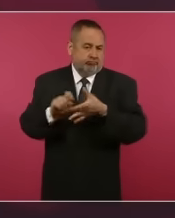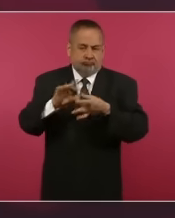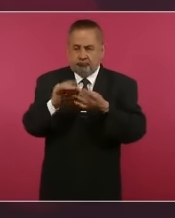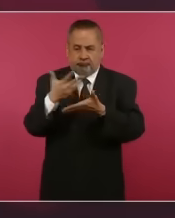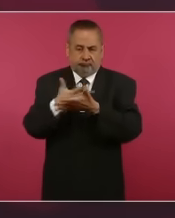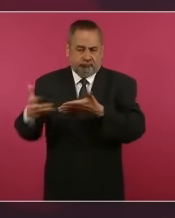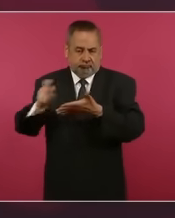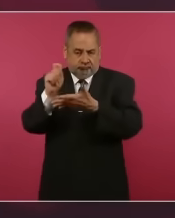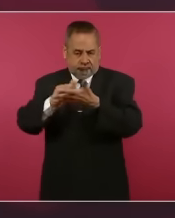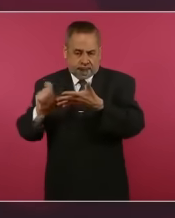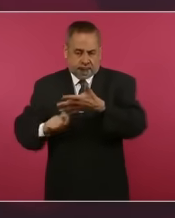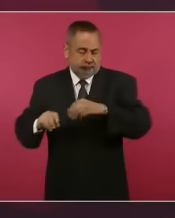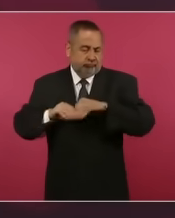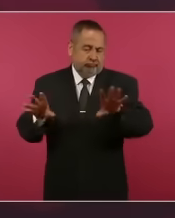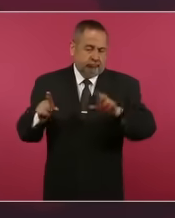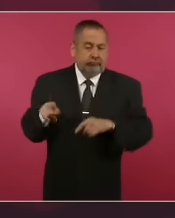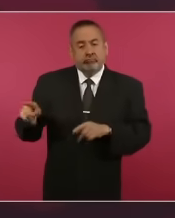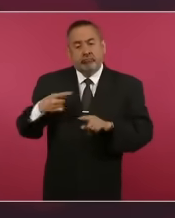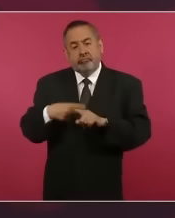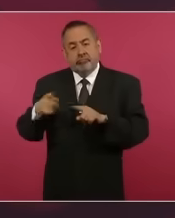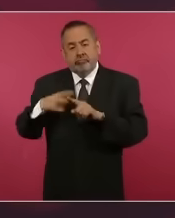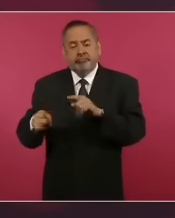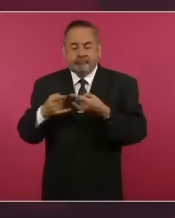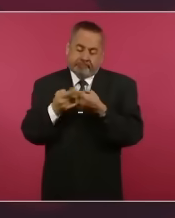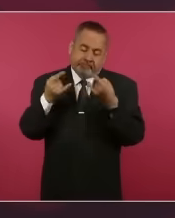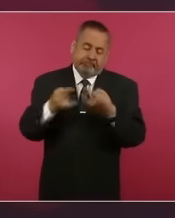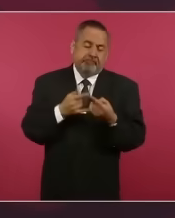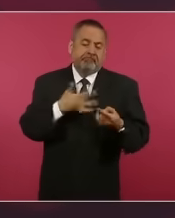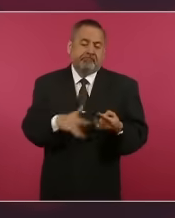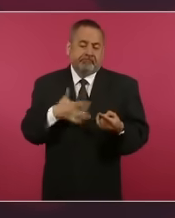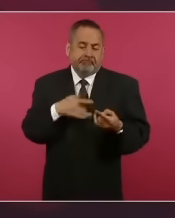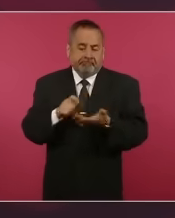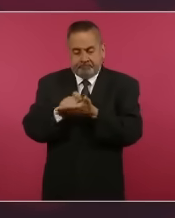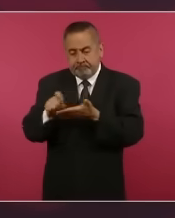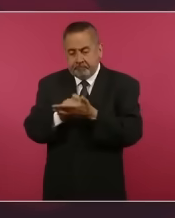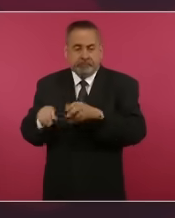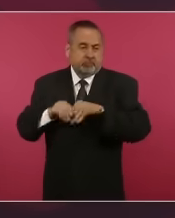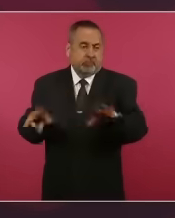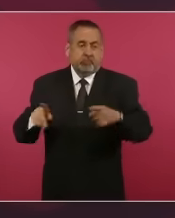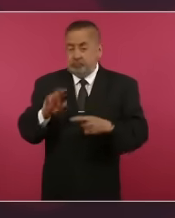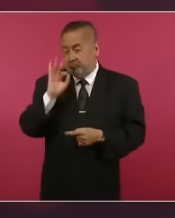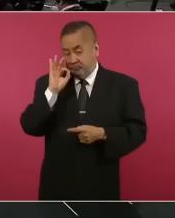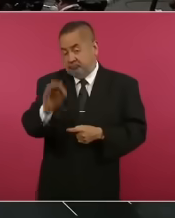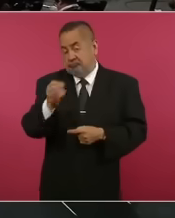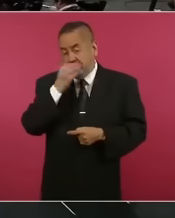escribió una novela, bueno, varias novelas, y una que se llama